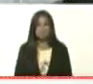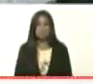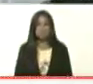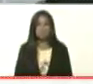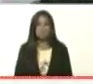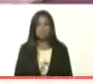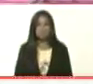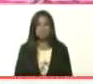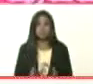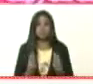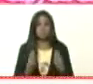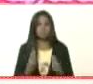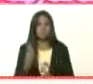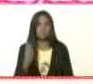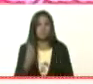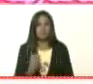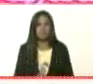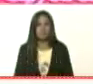Mucho.